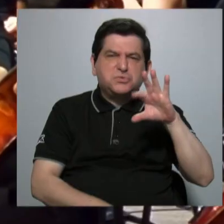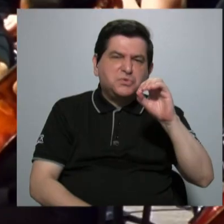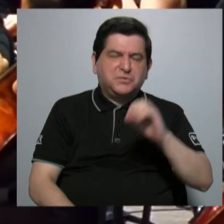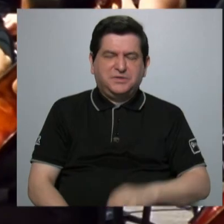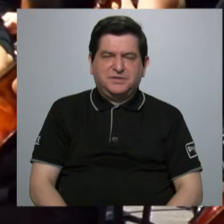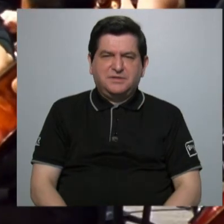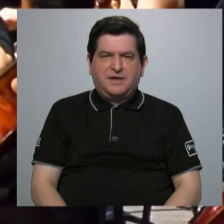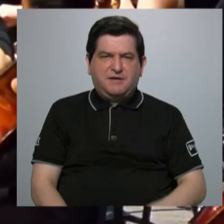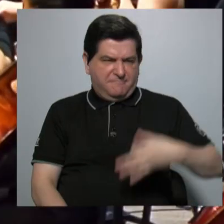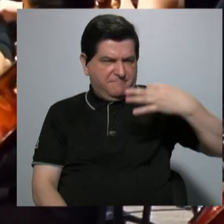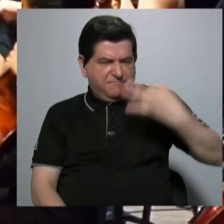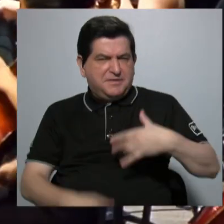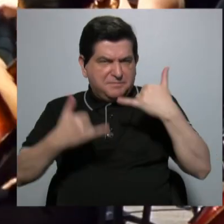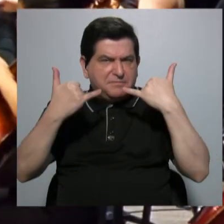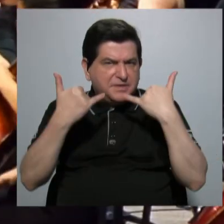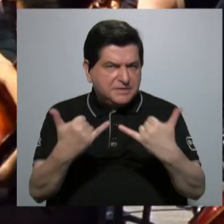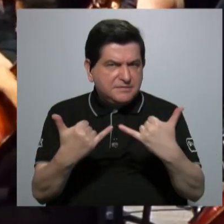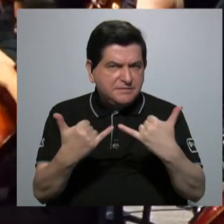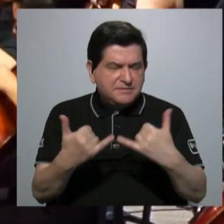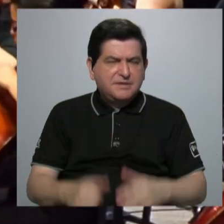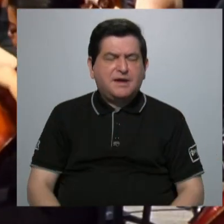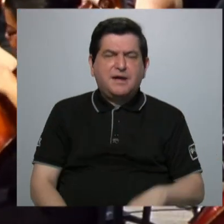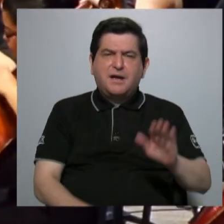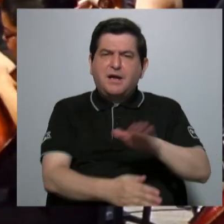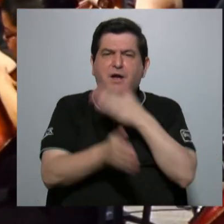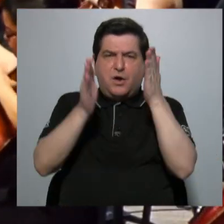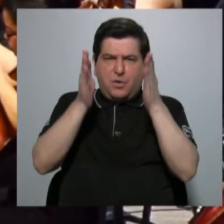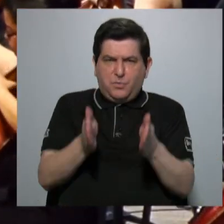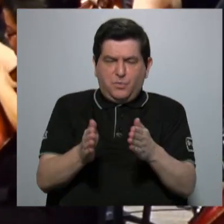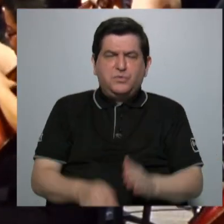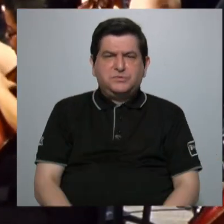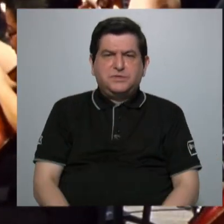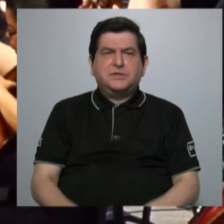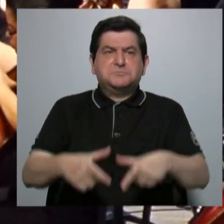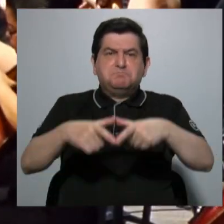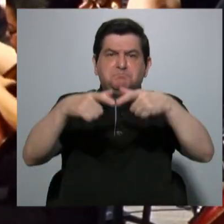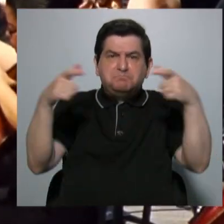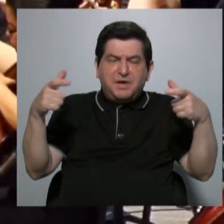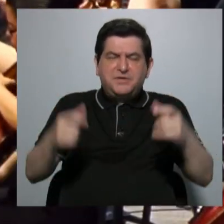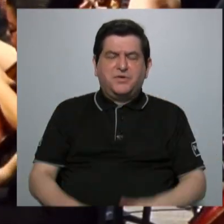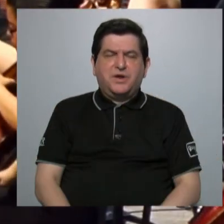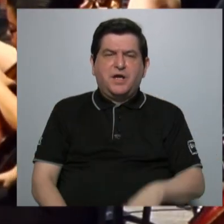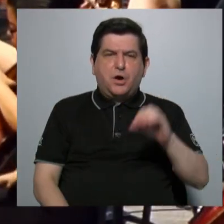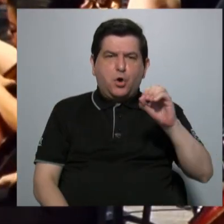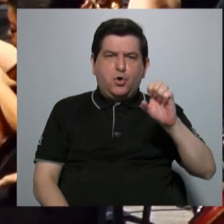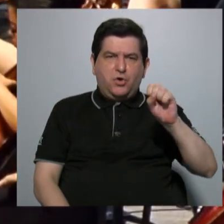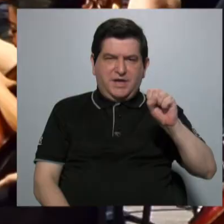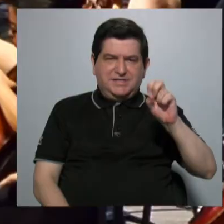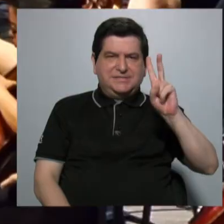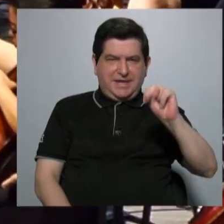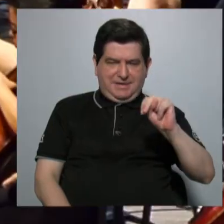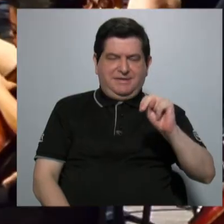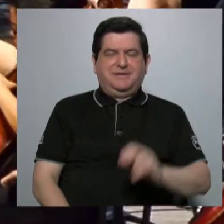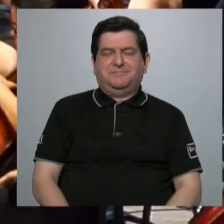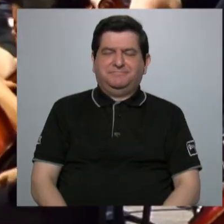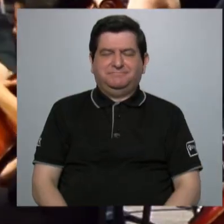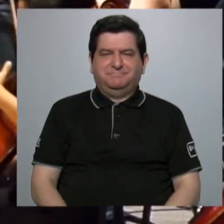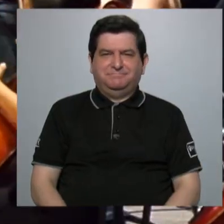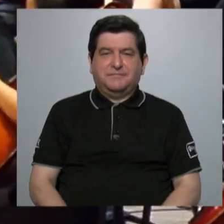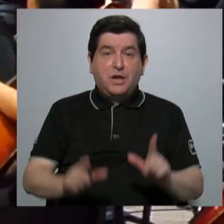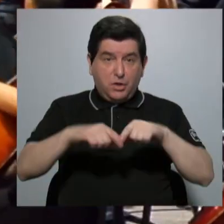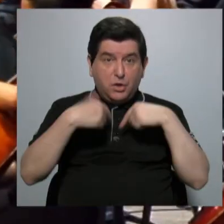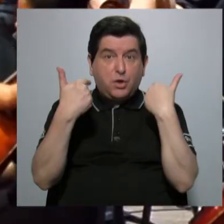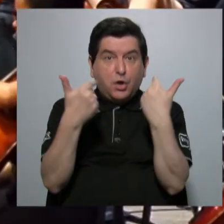se asienta con músicos en su mayoría de la Orquesta Sinfónica Nacional. O sea, el